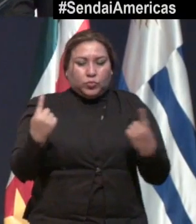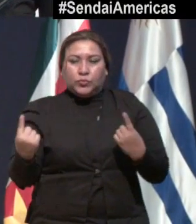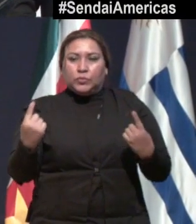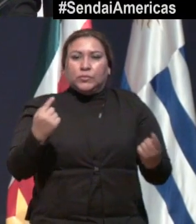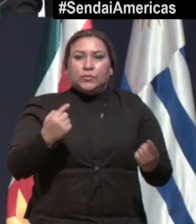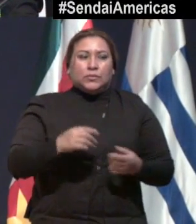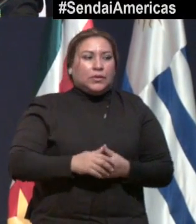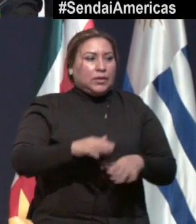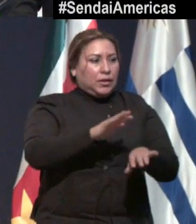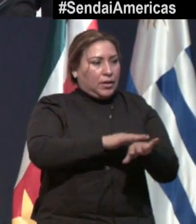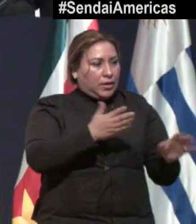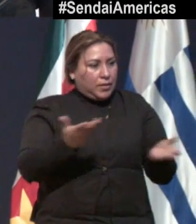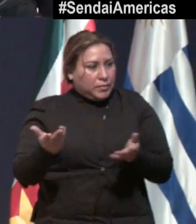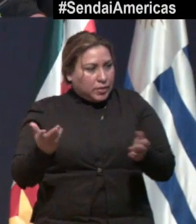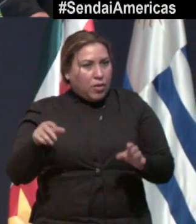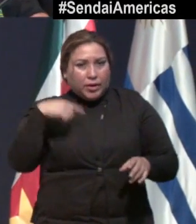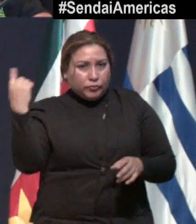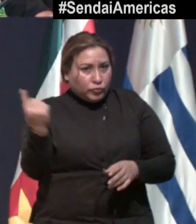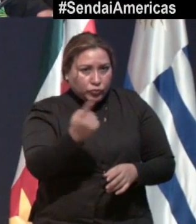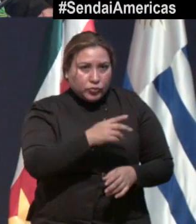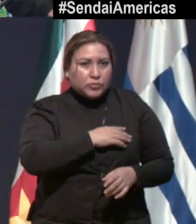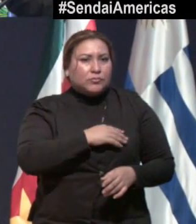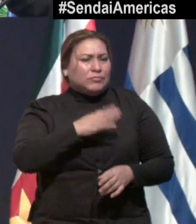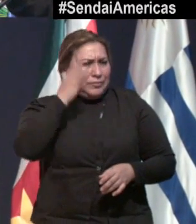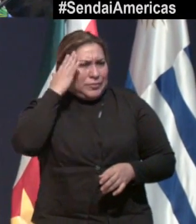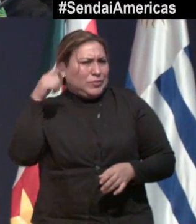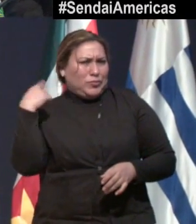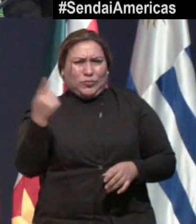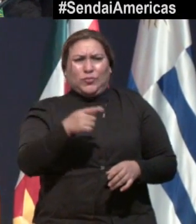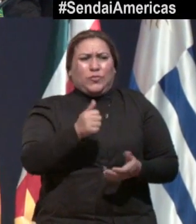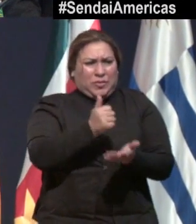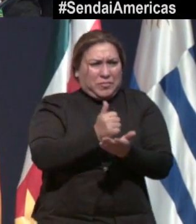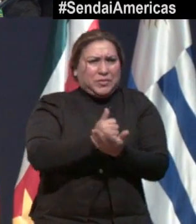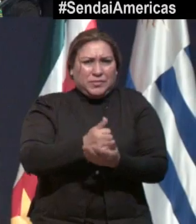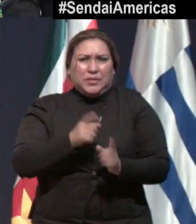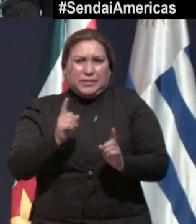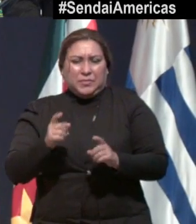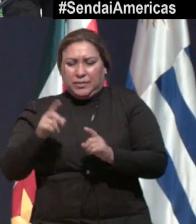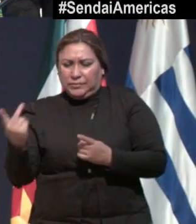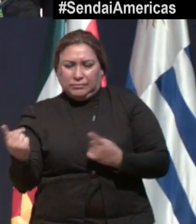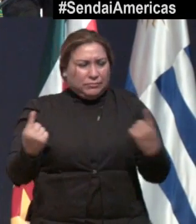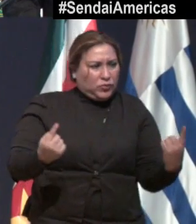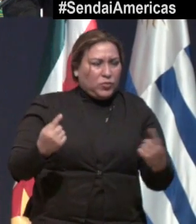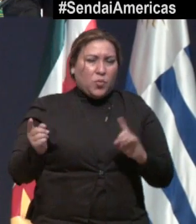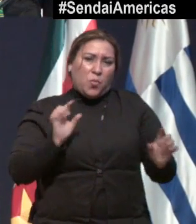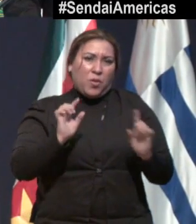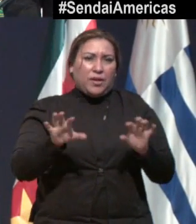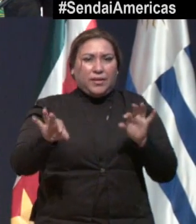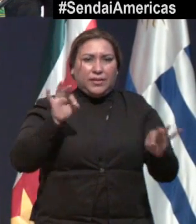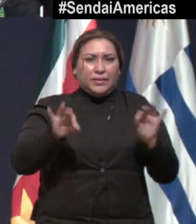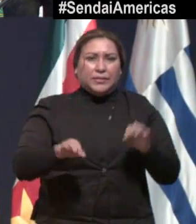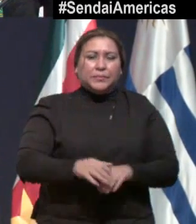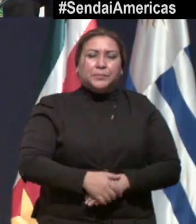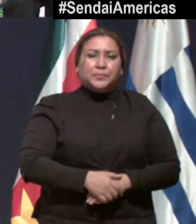cordialmente invitada, y estoy seguro que muchos de ustedes pues, nos acompañarán en esa sesión. Y finalmente,